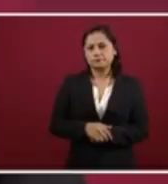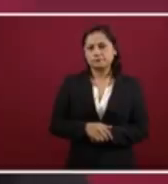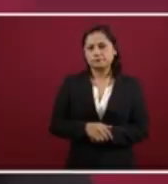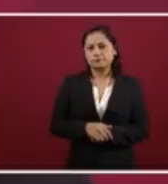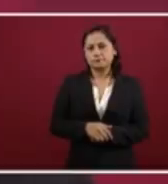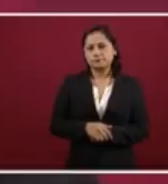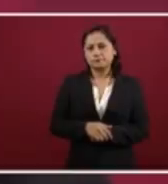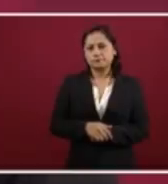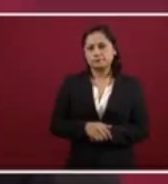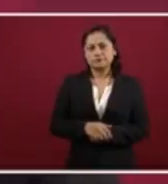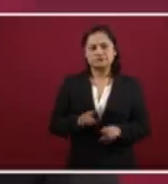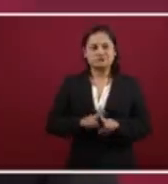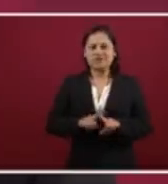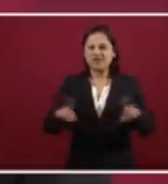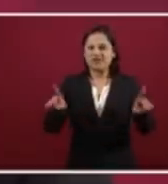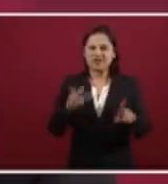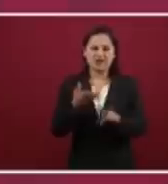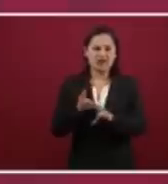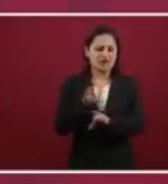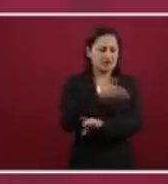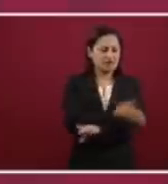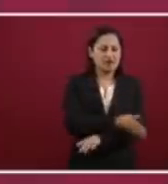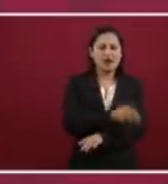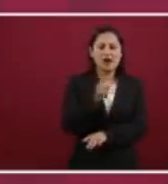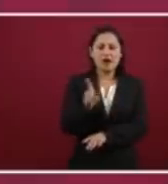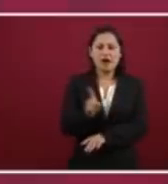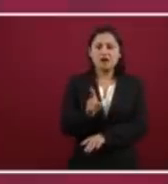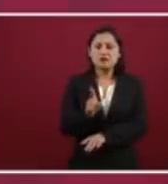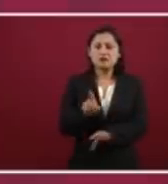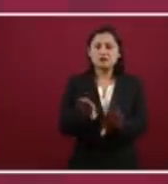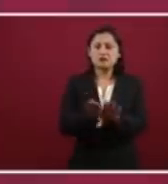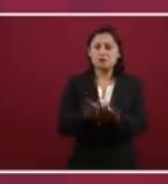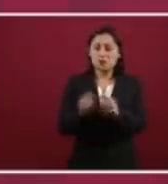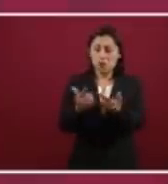eran representantes de grupos de intereses creados